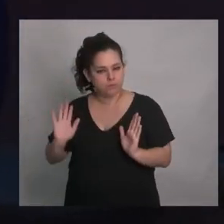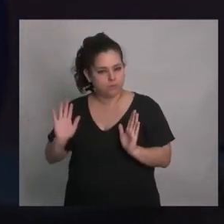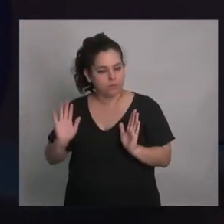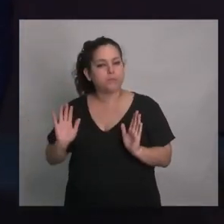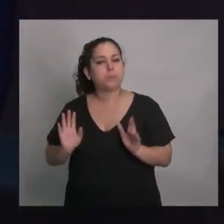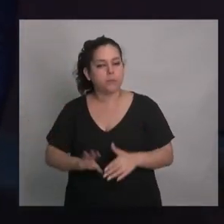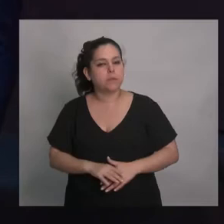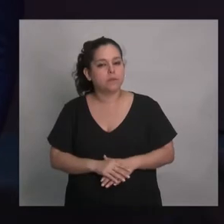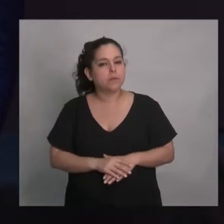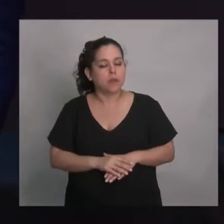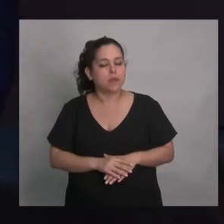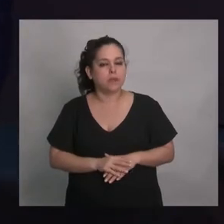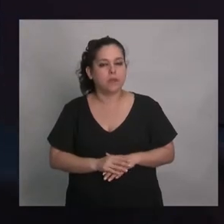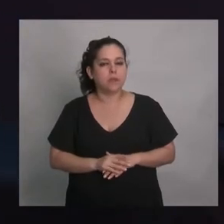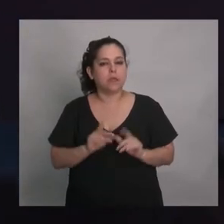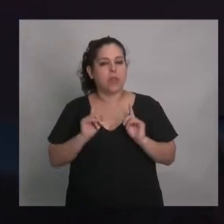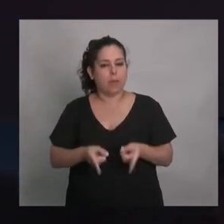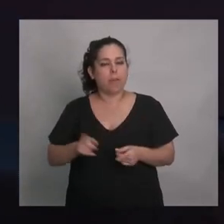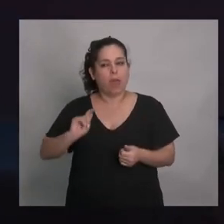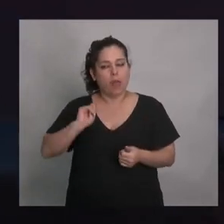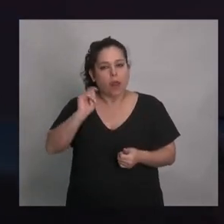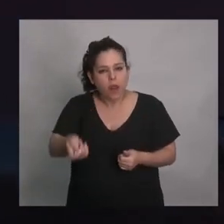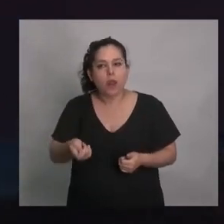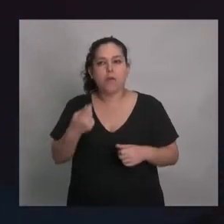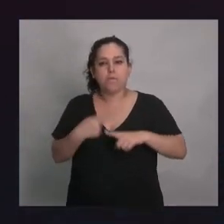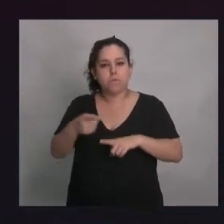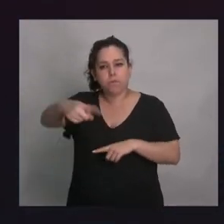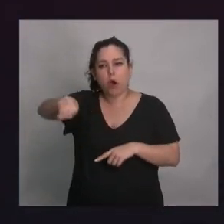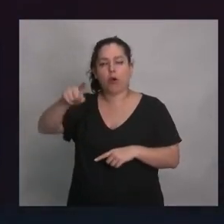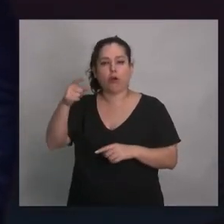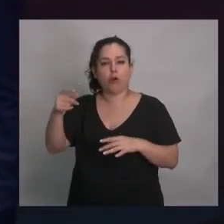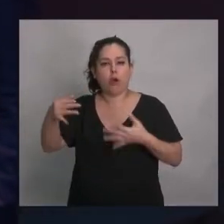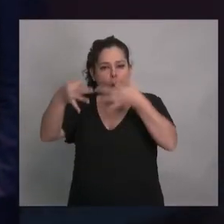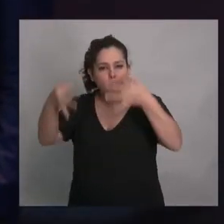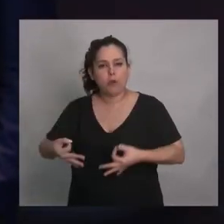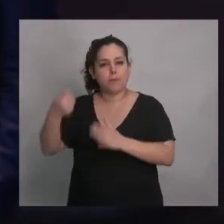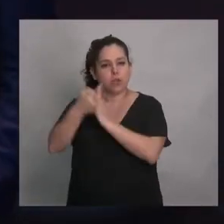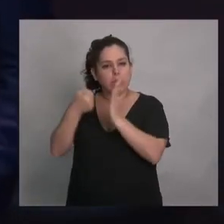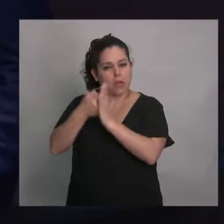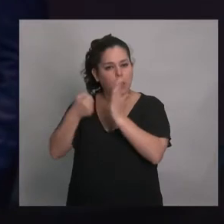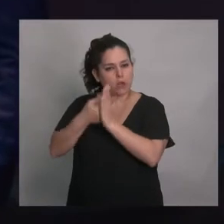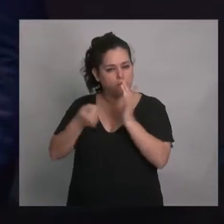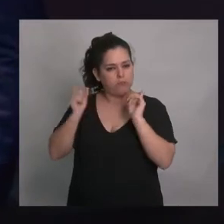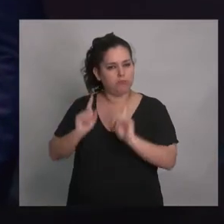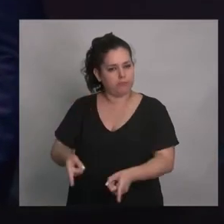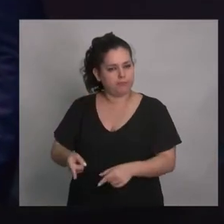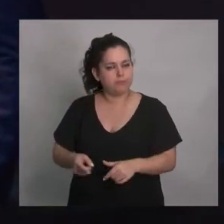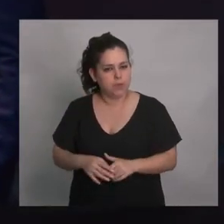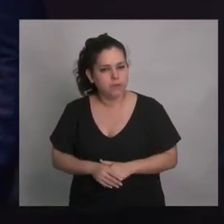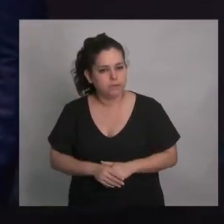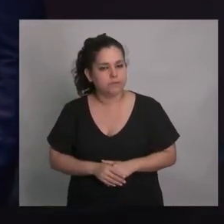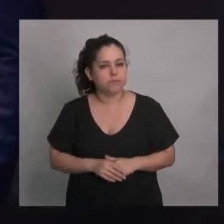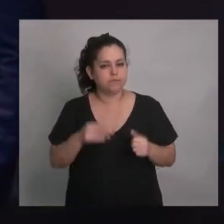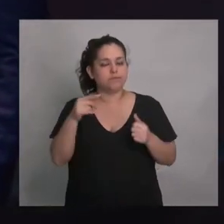y por su compromiso militante como intelectuales se